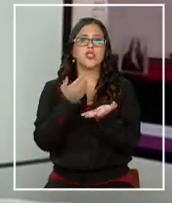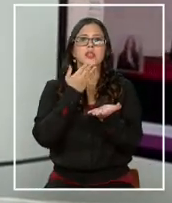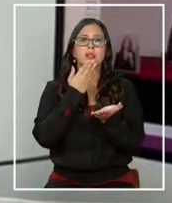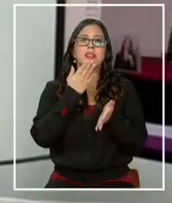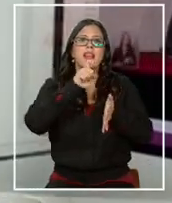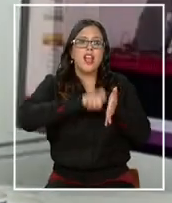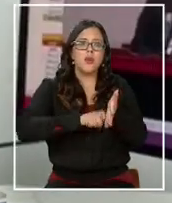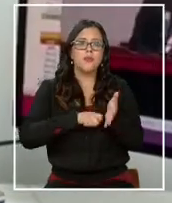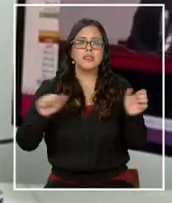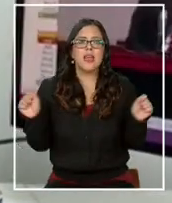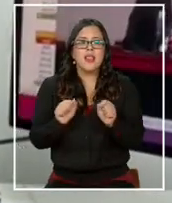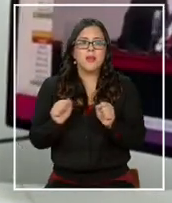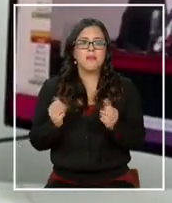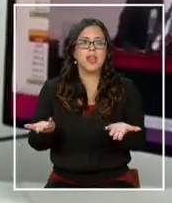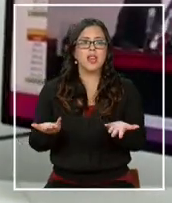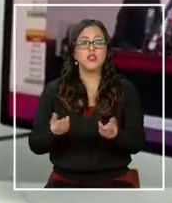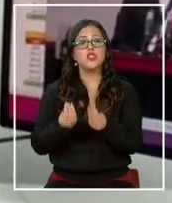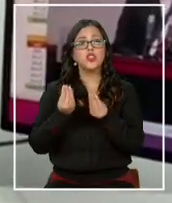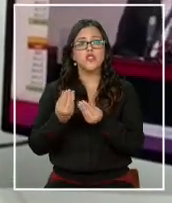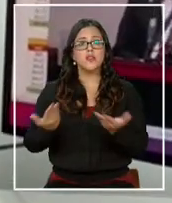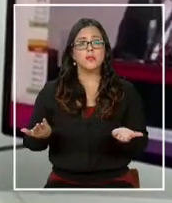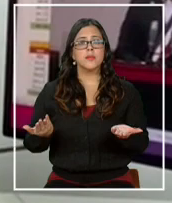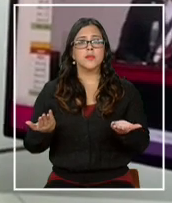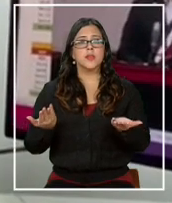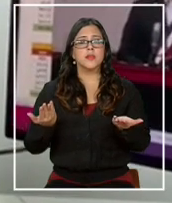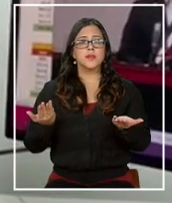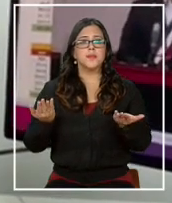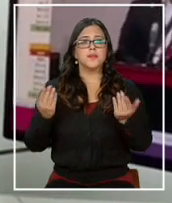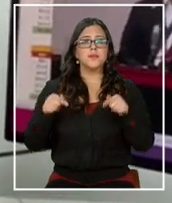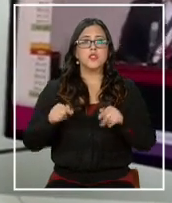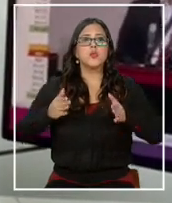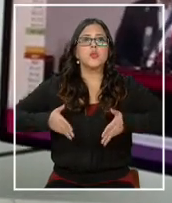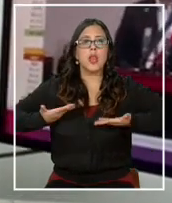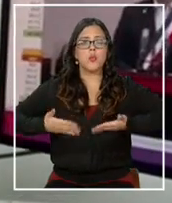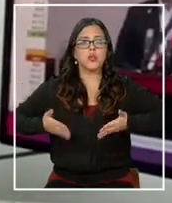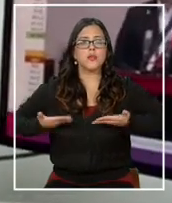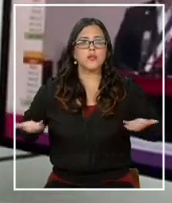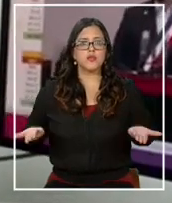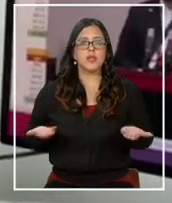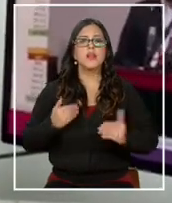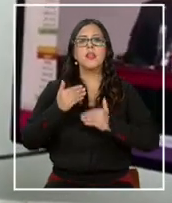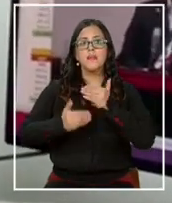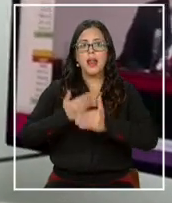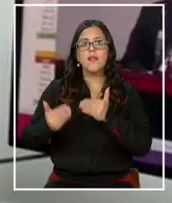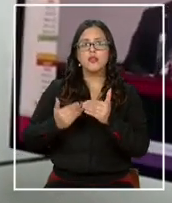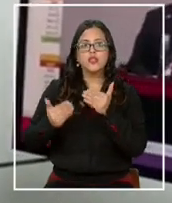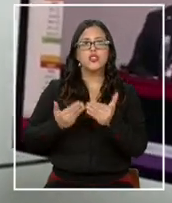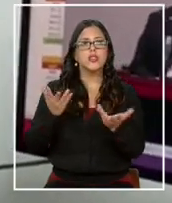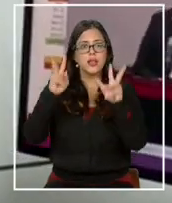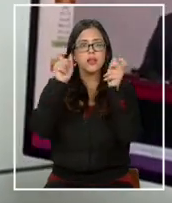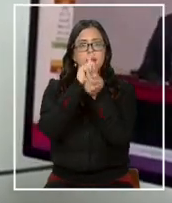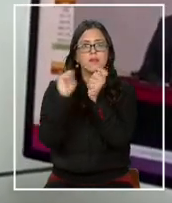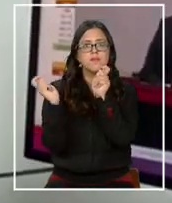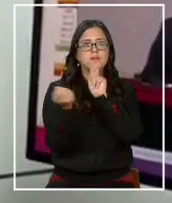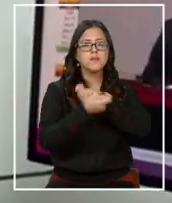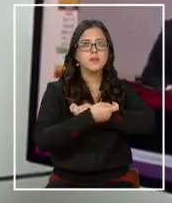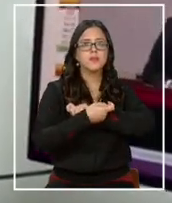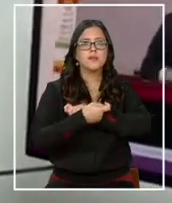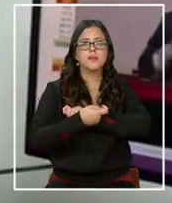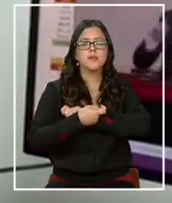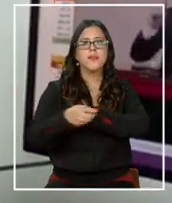en los meses de invierno. Indudablemente es un incentivo para avanzar decididamente hacia la transición